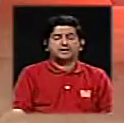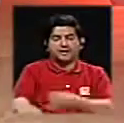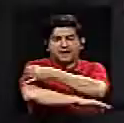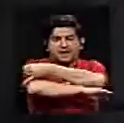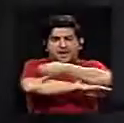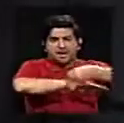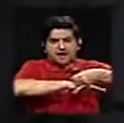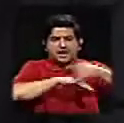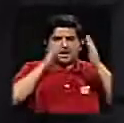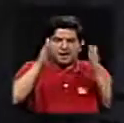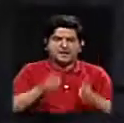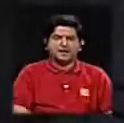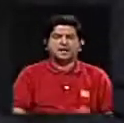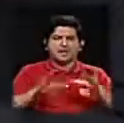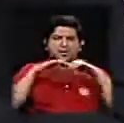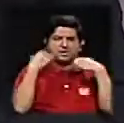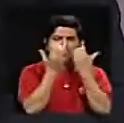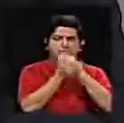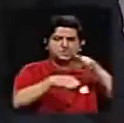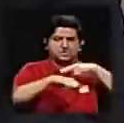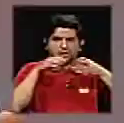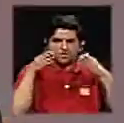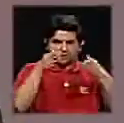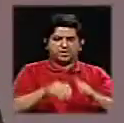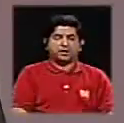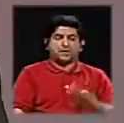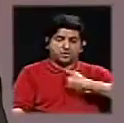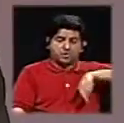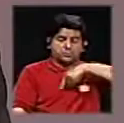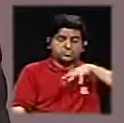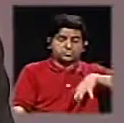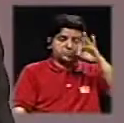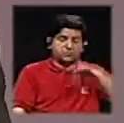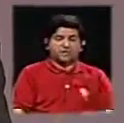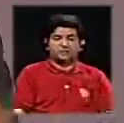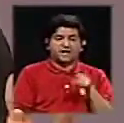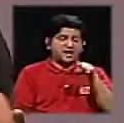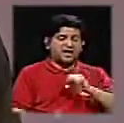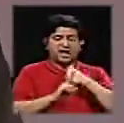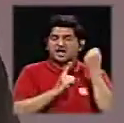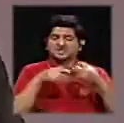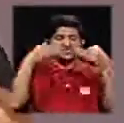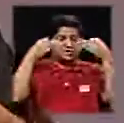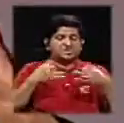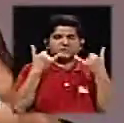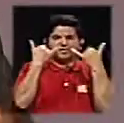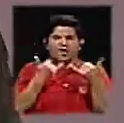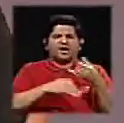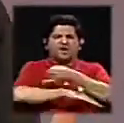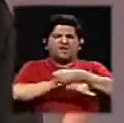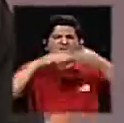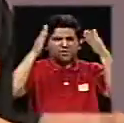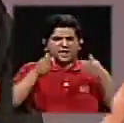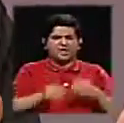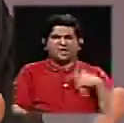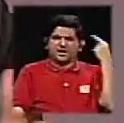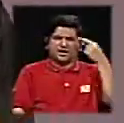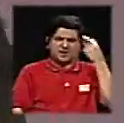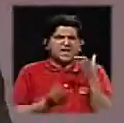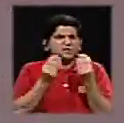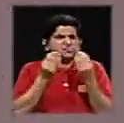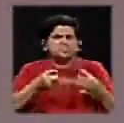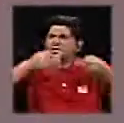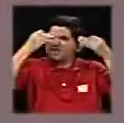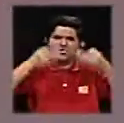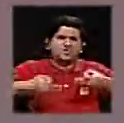CONAVI. Nosotros lo que hemos encontrado muchas veces, en efecto, son indecisiones. Yo no sé por qué ahora muchos ingenieros de la administración les da miedo